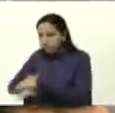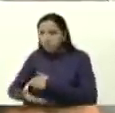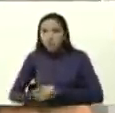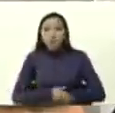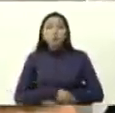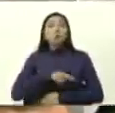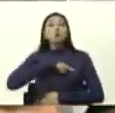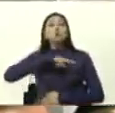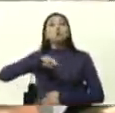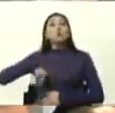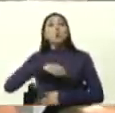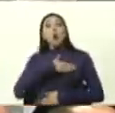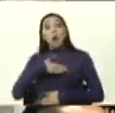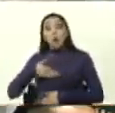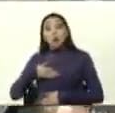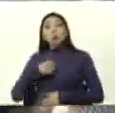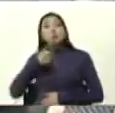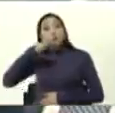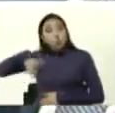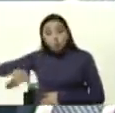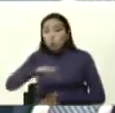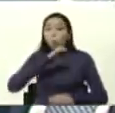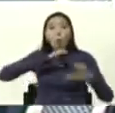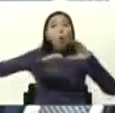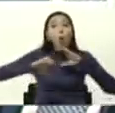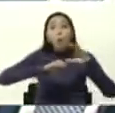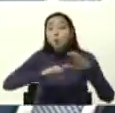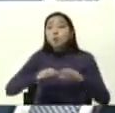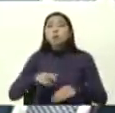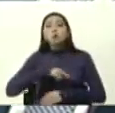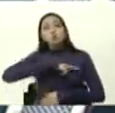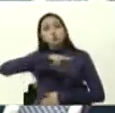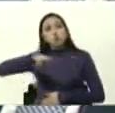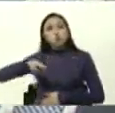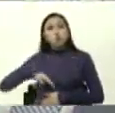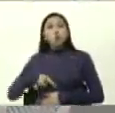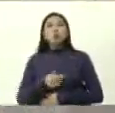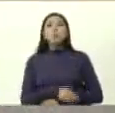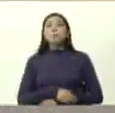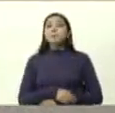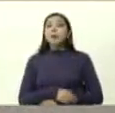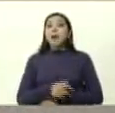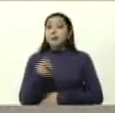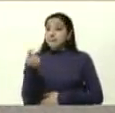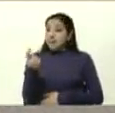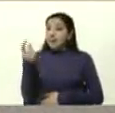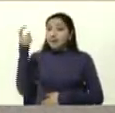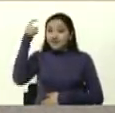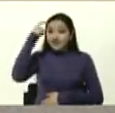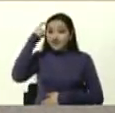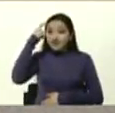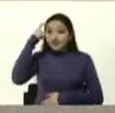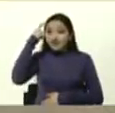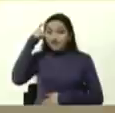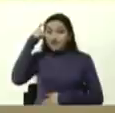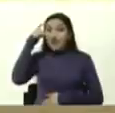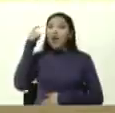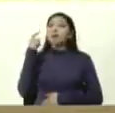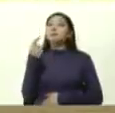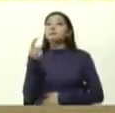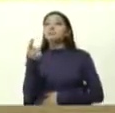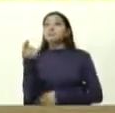Queríamos dirigirnos al país cuando ya nos encontramos a pocos días de la nueva expresión